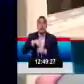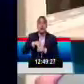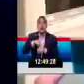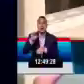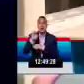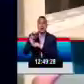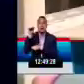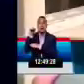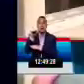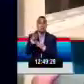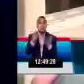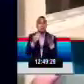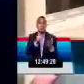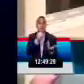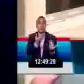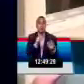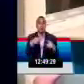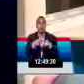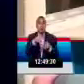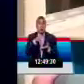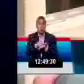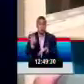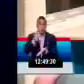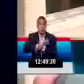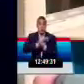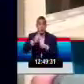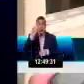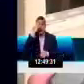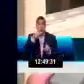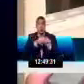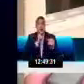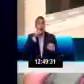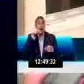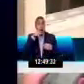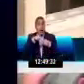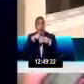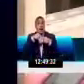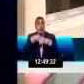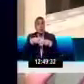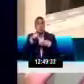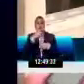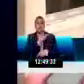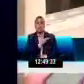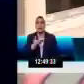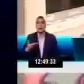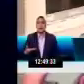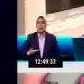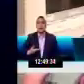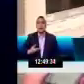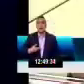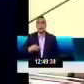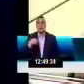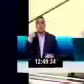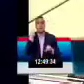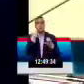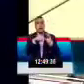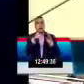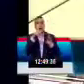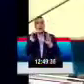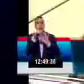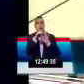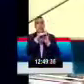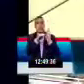En el momento en que la Asamblea conoce la renuncia, apenas ahí corresponde que el presidente envíe una terna. ¿Y